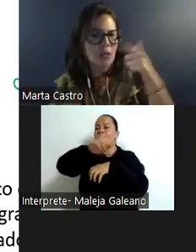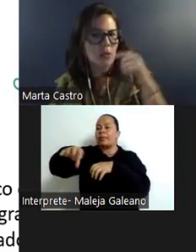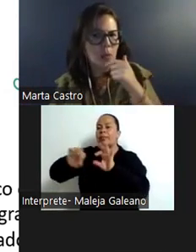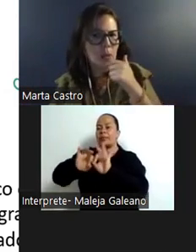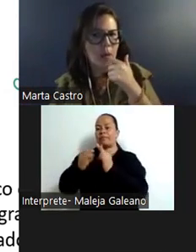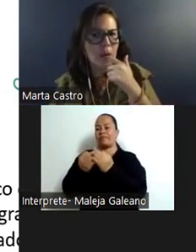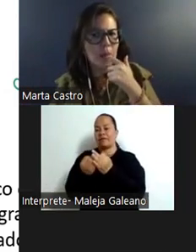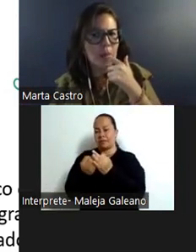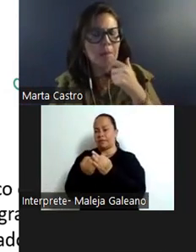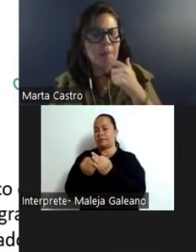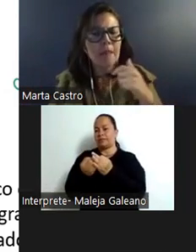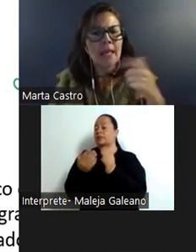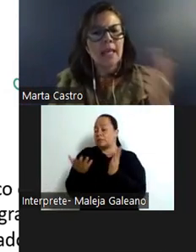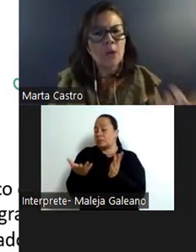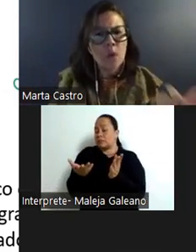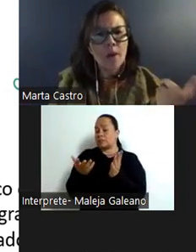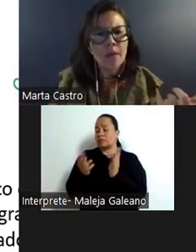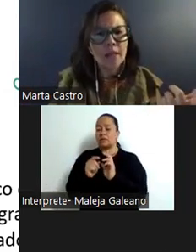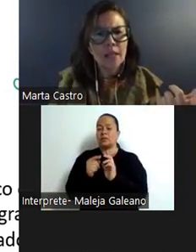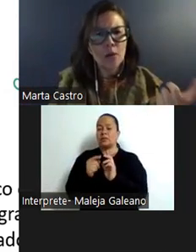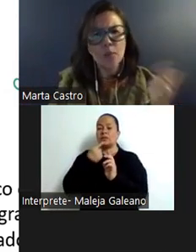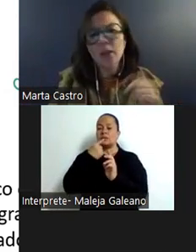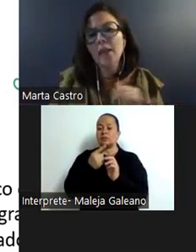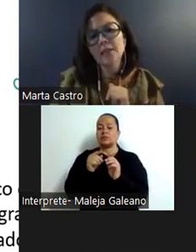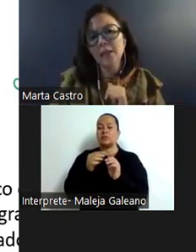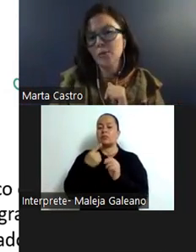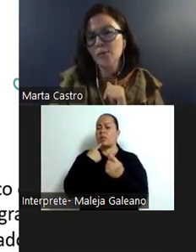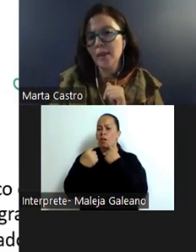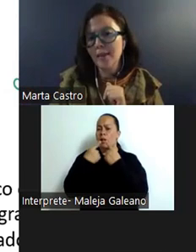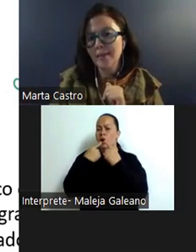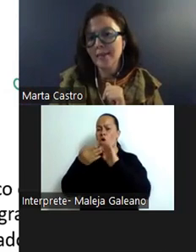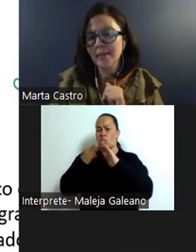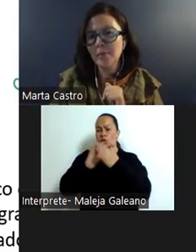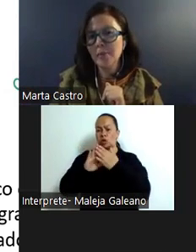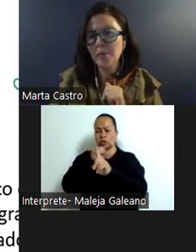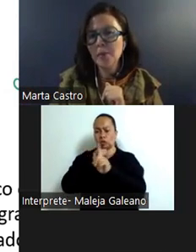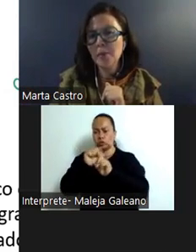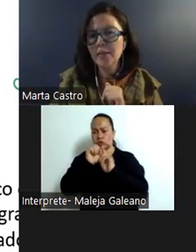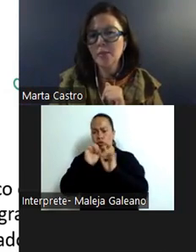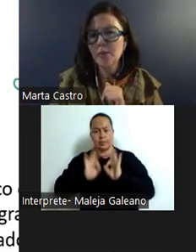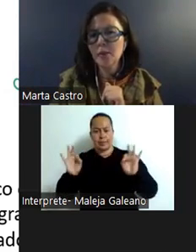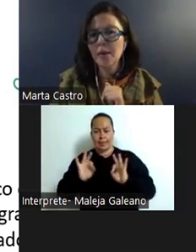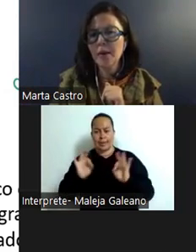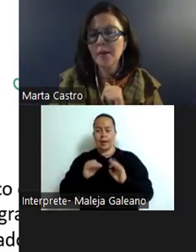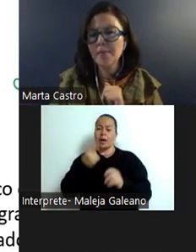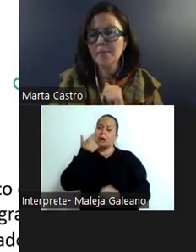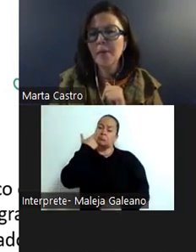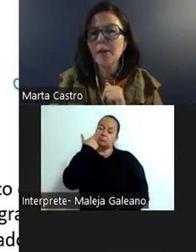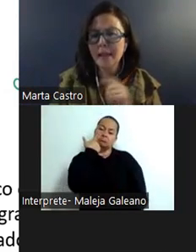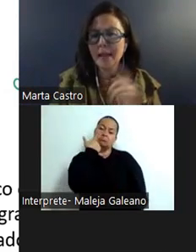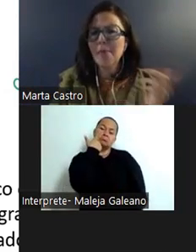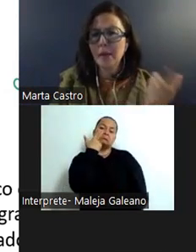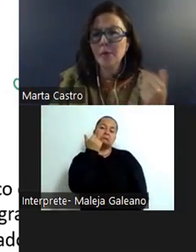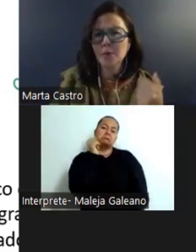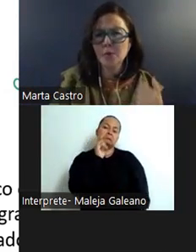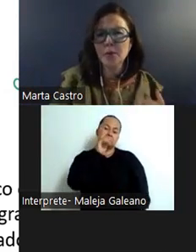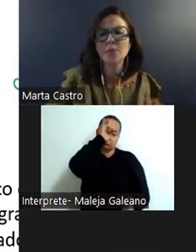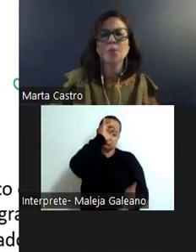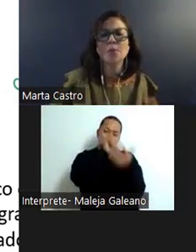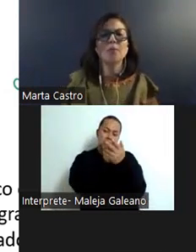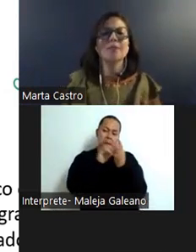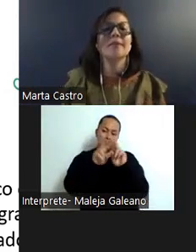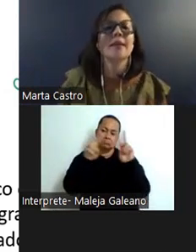Mercado y de sector privado y no habla ni de comunidades ni de sociedades eso también me parece un tema que valdría la pena a